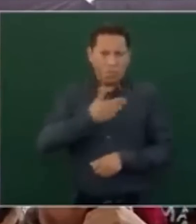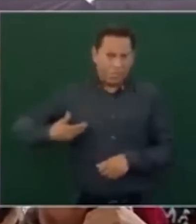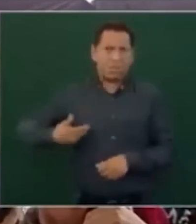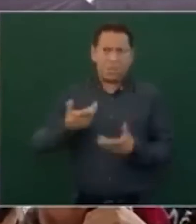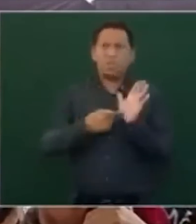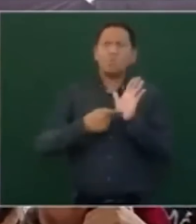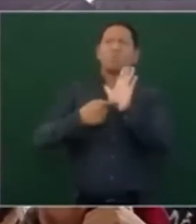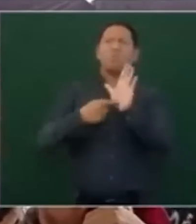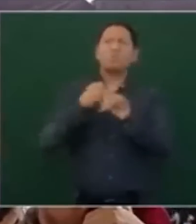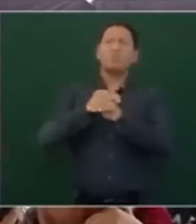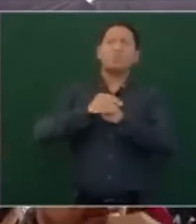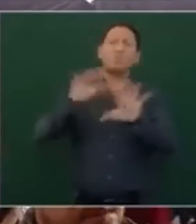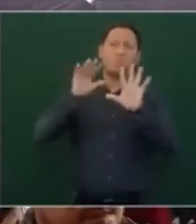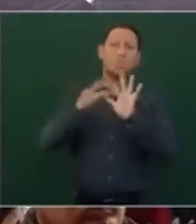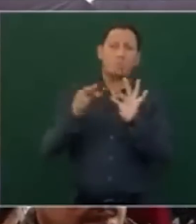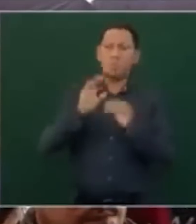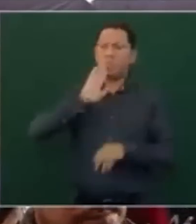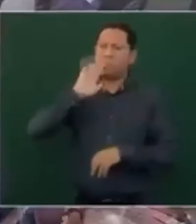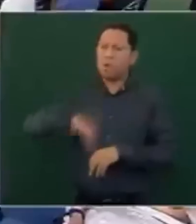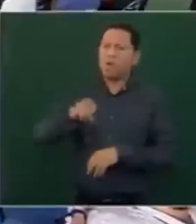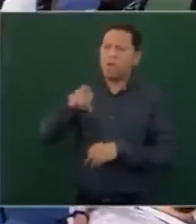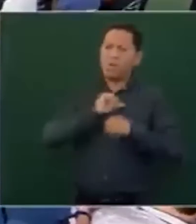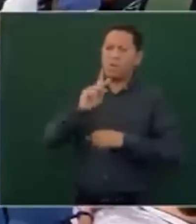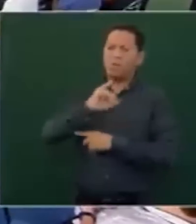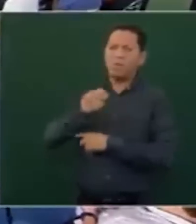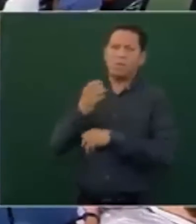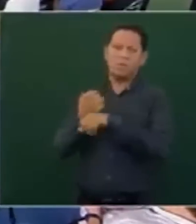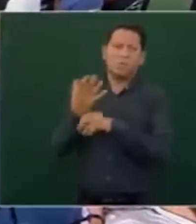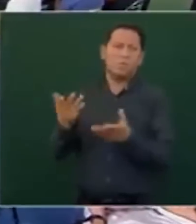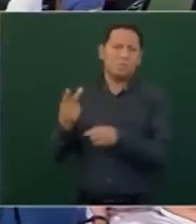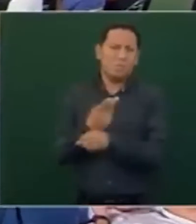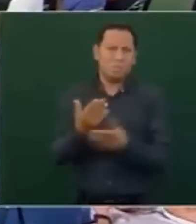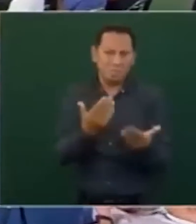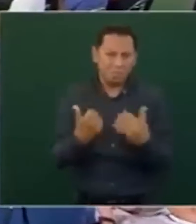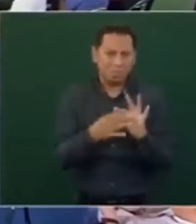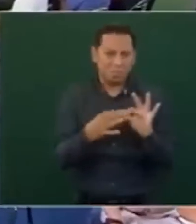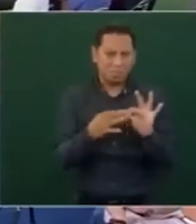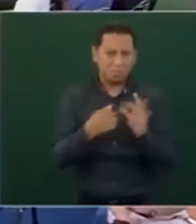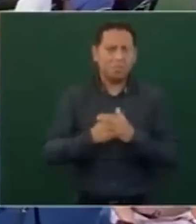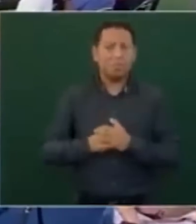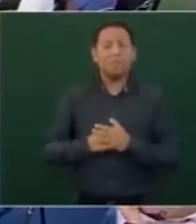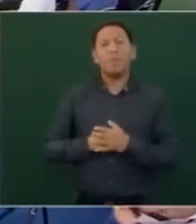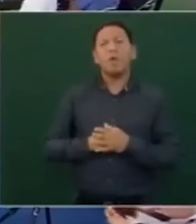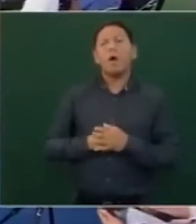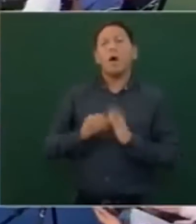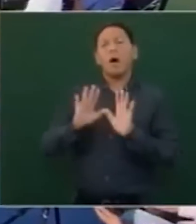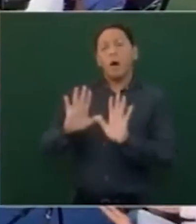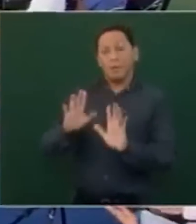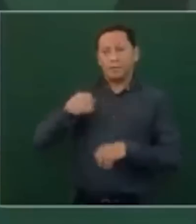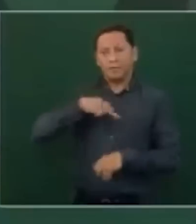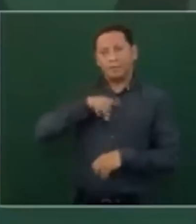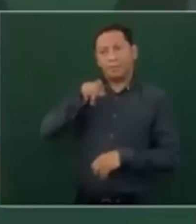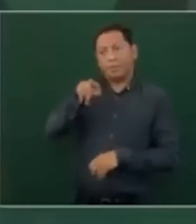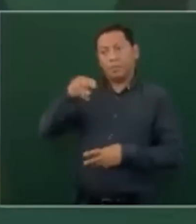presidente, limpiar de tajo la corrupción en el Poder Judicial? Bueno, porque somos respetuosos de